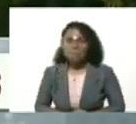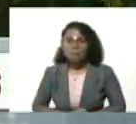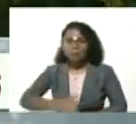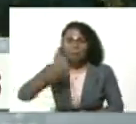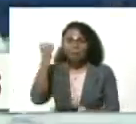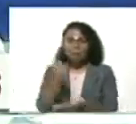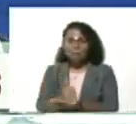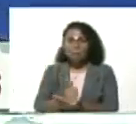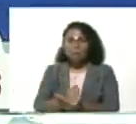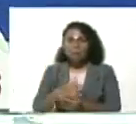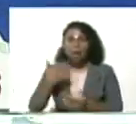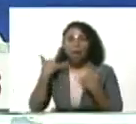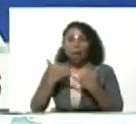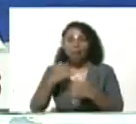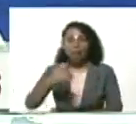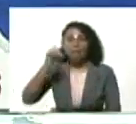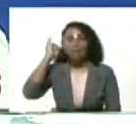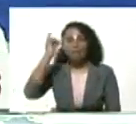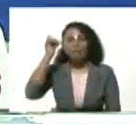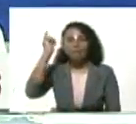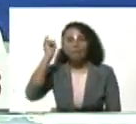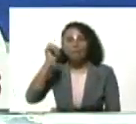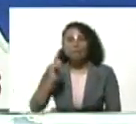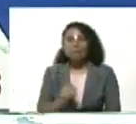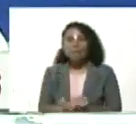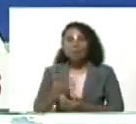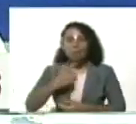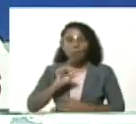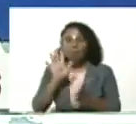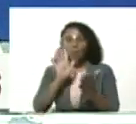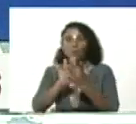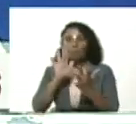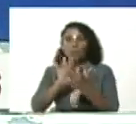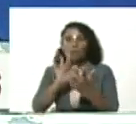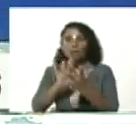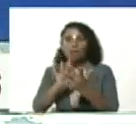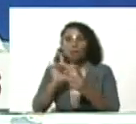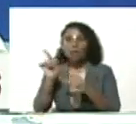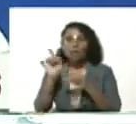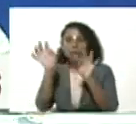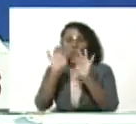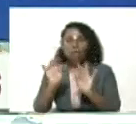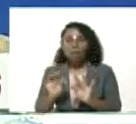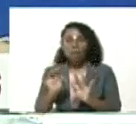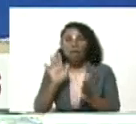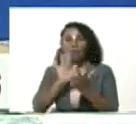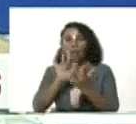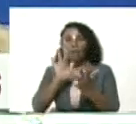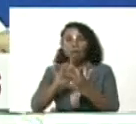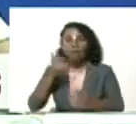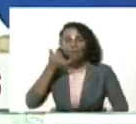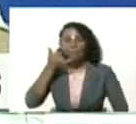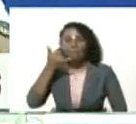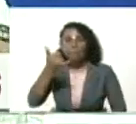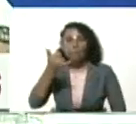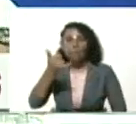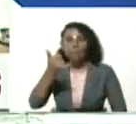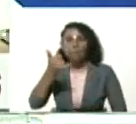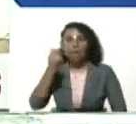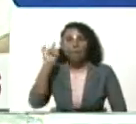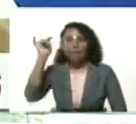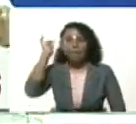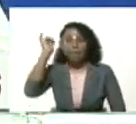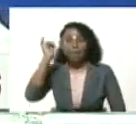Amén. Vámonos a Yaracuy, fíjate, en Yaracuy no tuvimos el contacto de esta forma, tenemos contacto telefónico. En Yaracuy